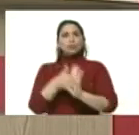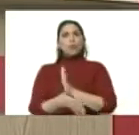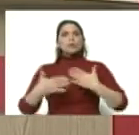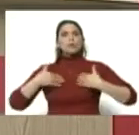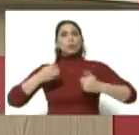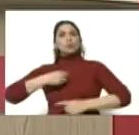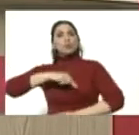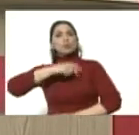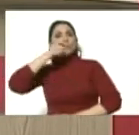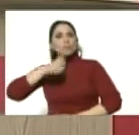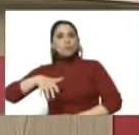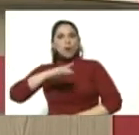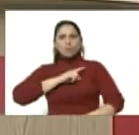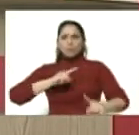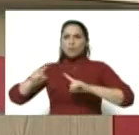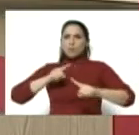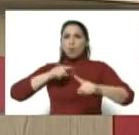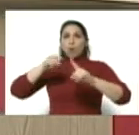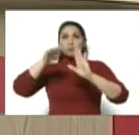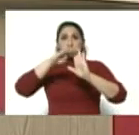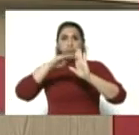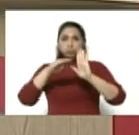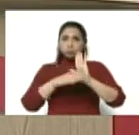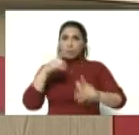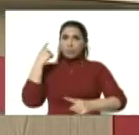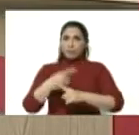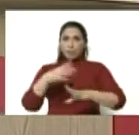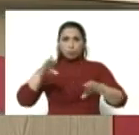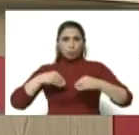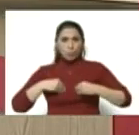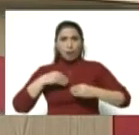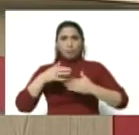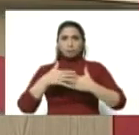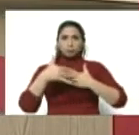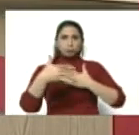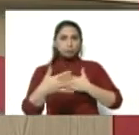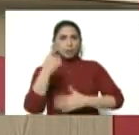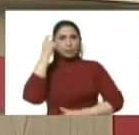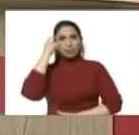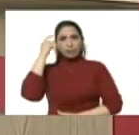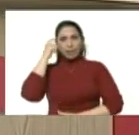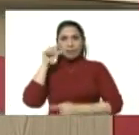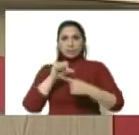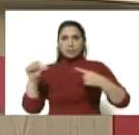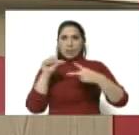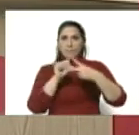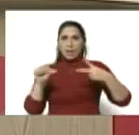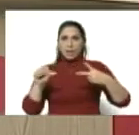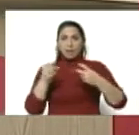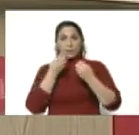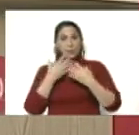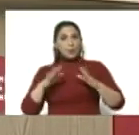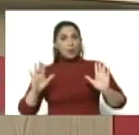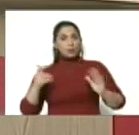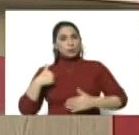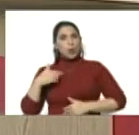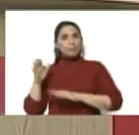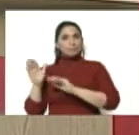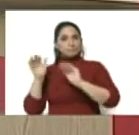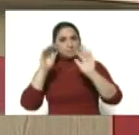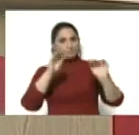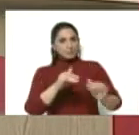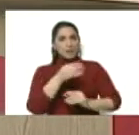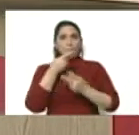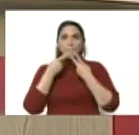nuestro pueblo y acciones concretas que debamos tomar en las próximas días y semanas. Así que bueno, yo me despido con